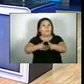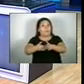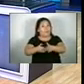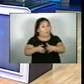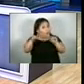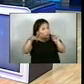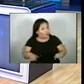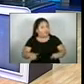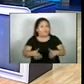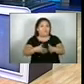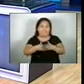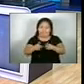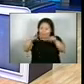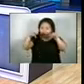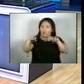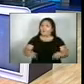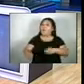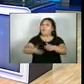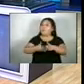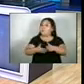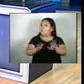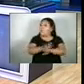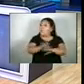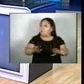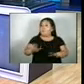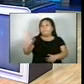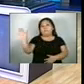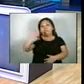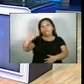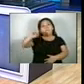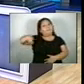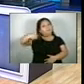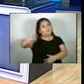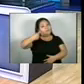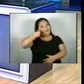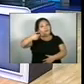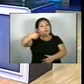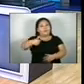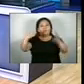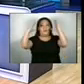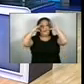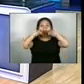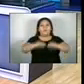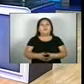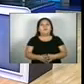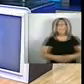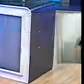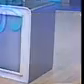sea, de inmediato. De inmediato. Nosotros, pues nos despedimos. Hasta mañana. Pasa buenas noches.